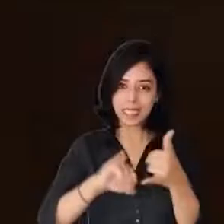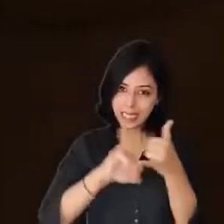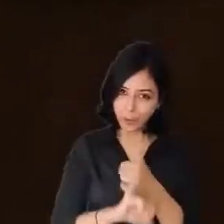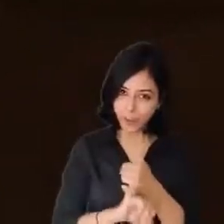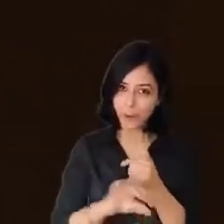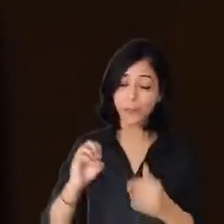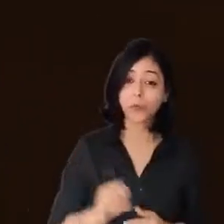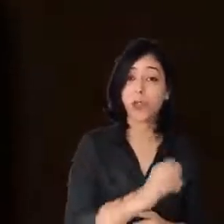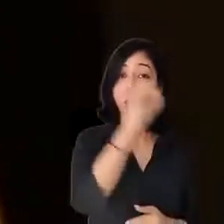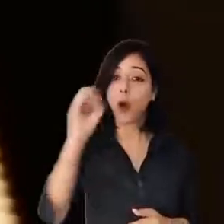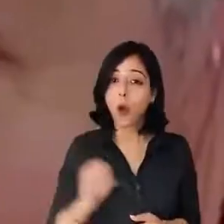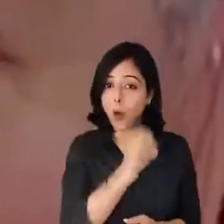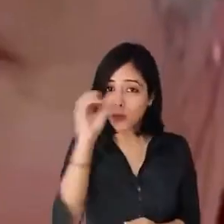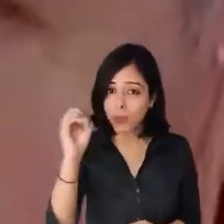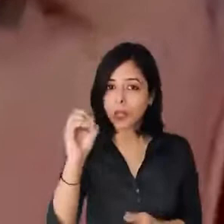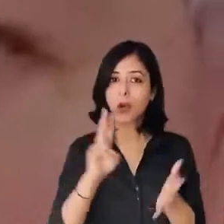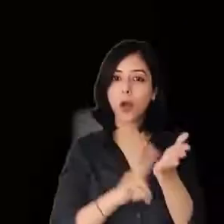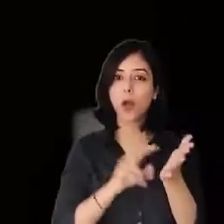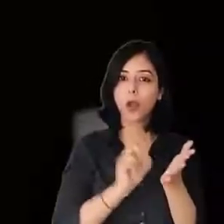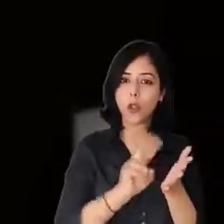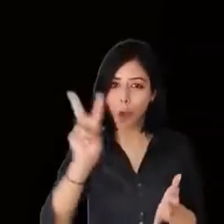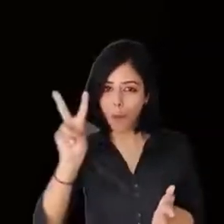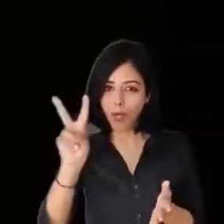líder que intimidaba, un dictador.